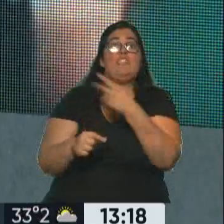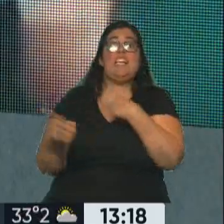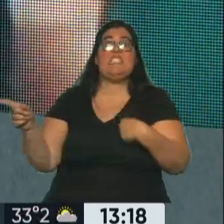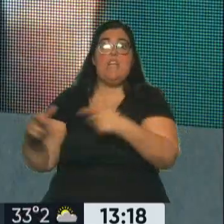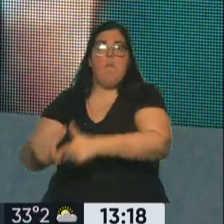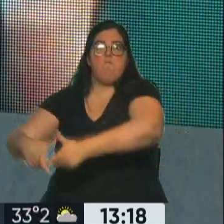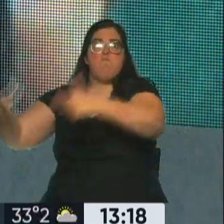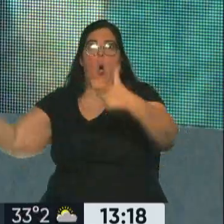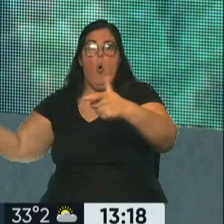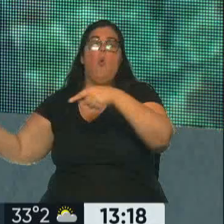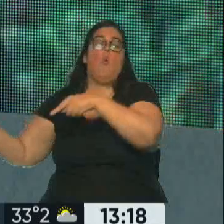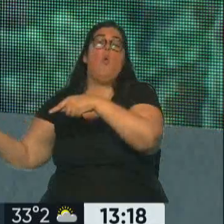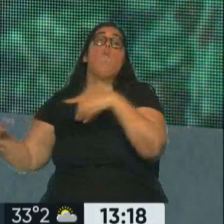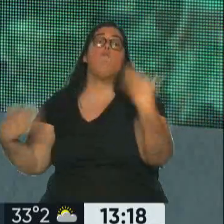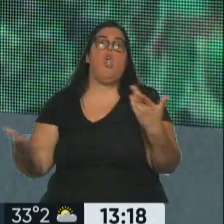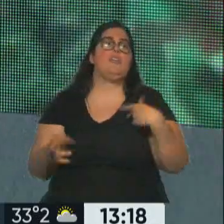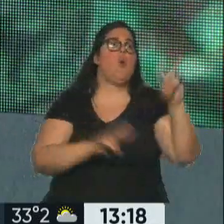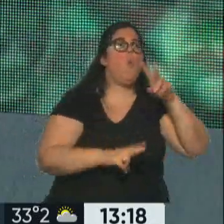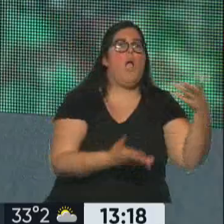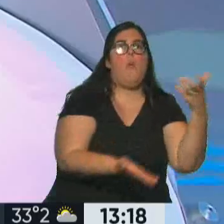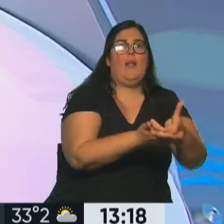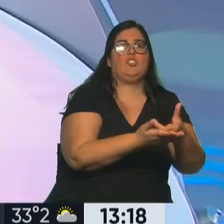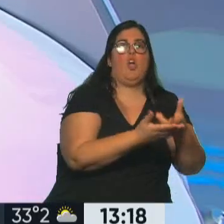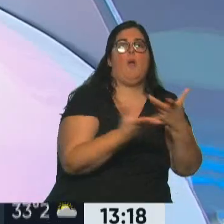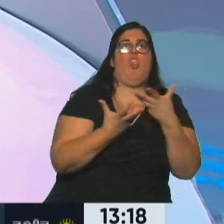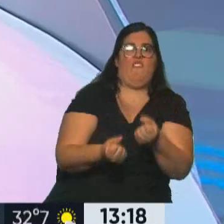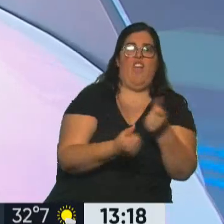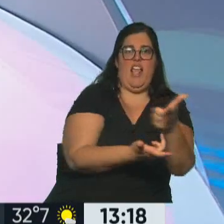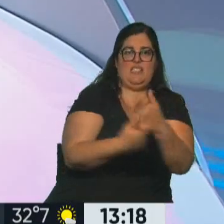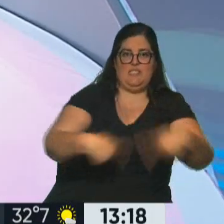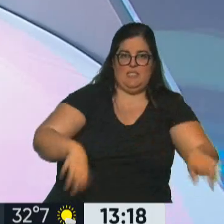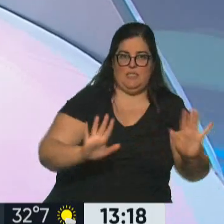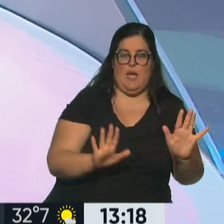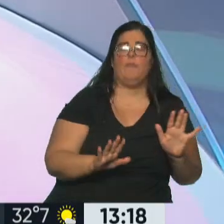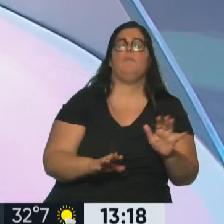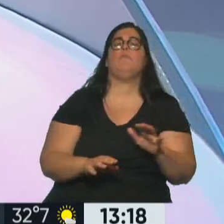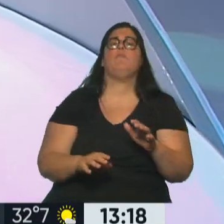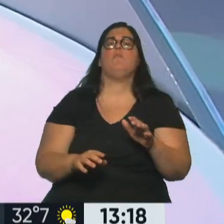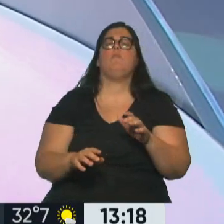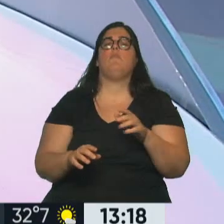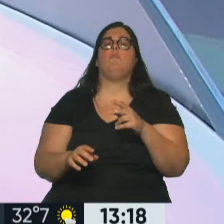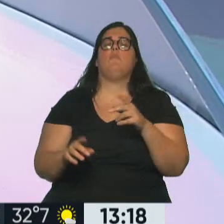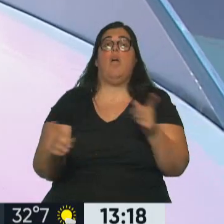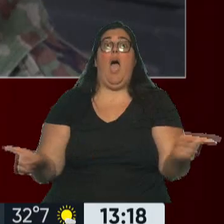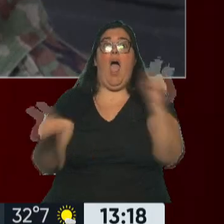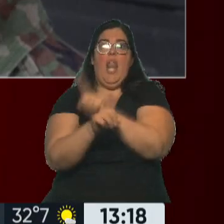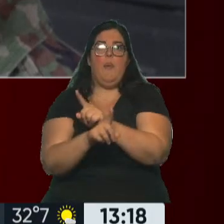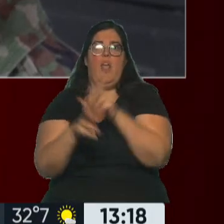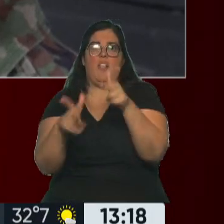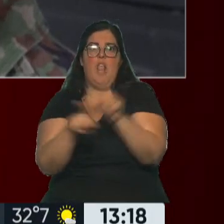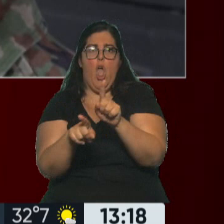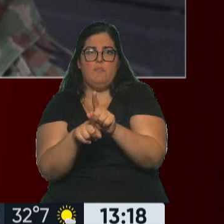por eso está invirtiendo más en defensa. Y viceversa, bueno, Sí. así con todos los países de Asia que estamos analizando